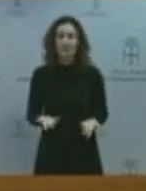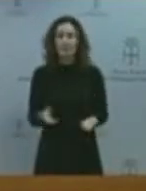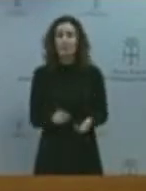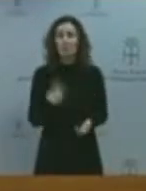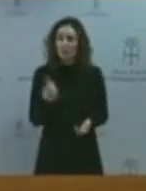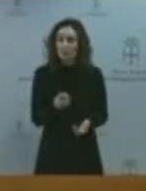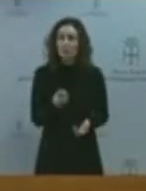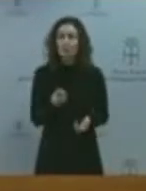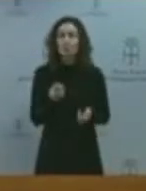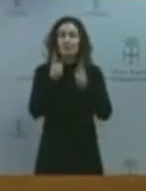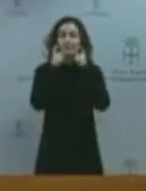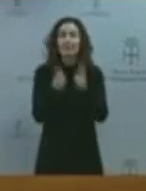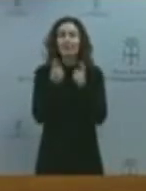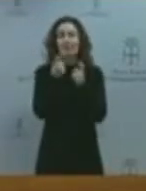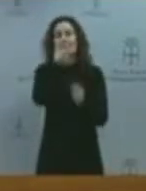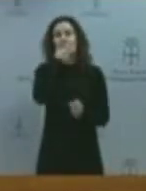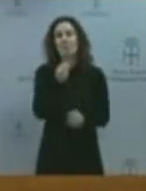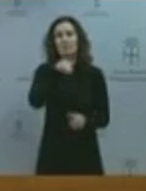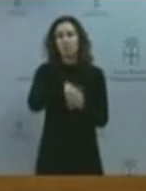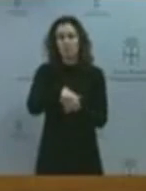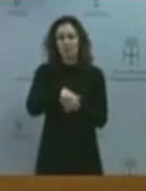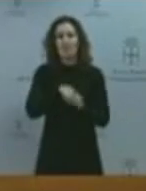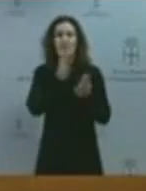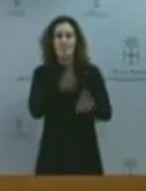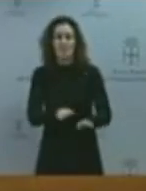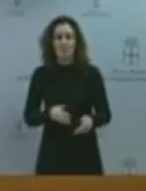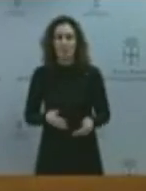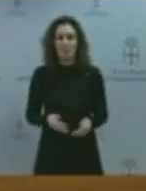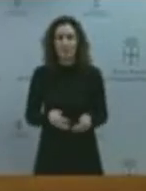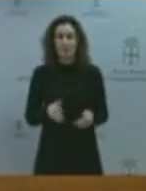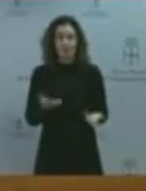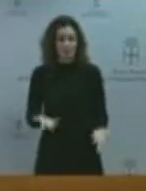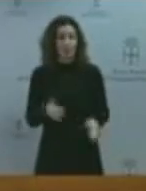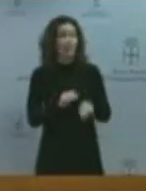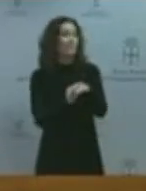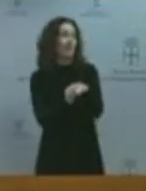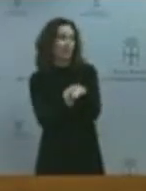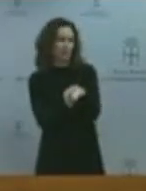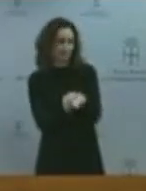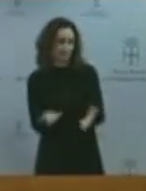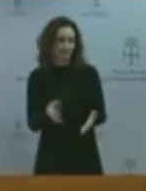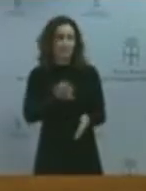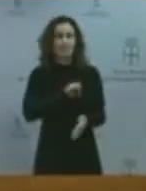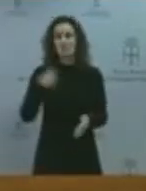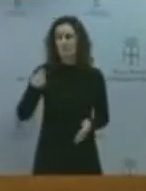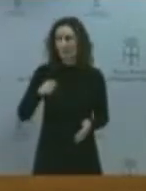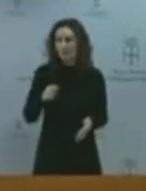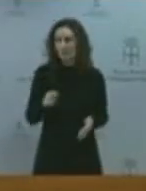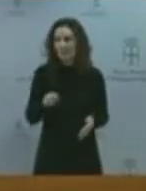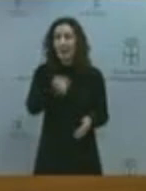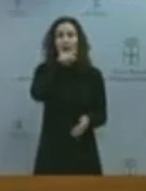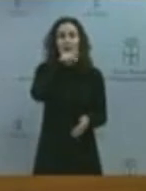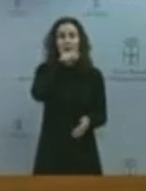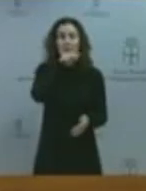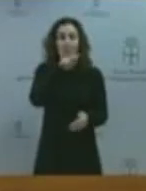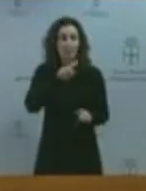aprobación desta proposta. E me va a perdonar el señor presidente, pero como falei asina, desta maneira, sin leer lo que